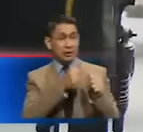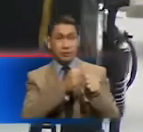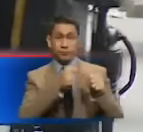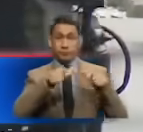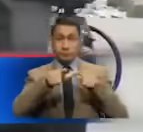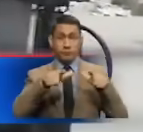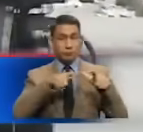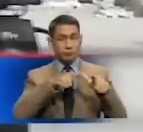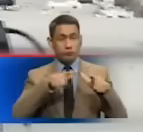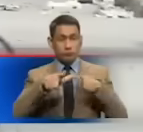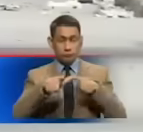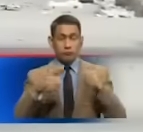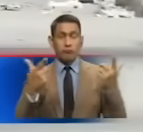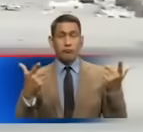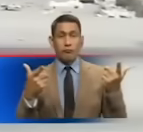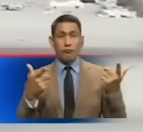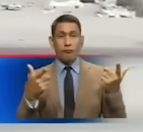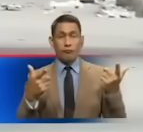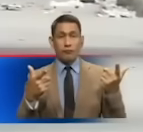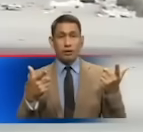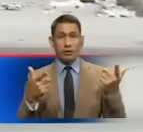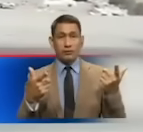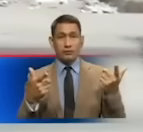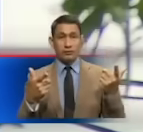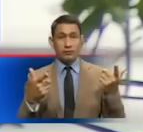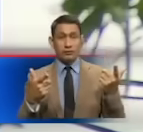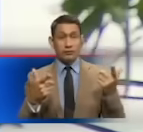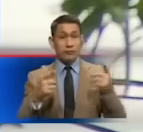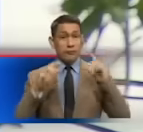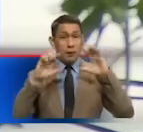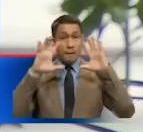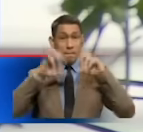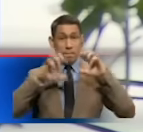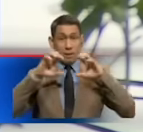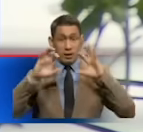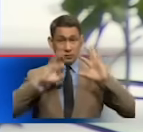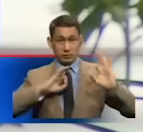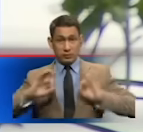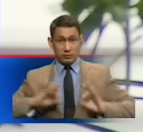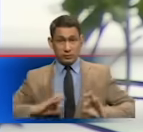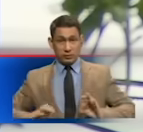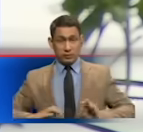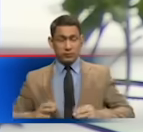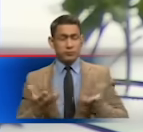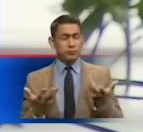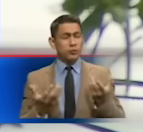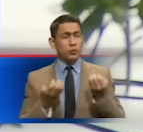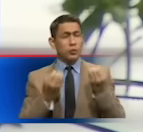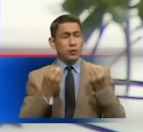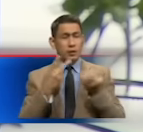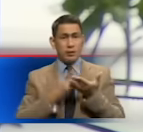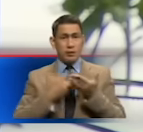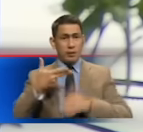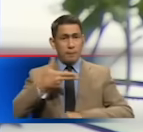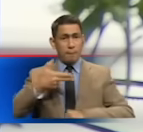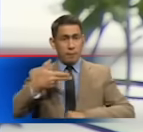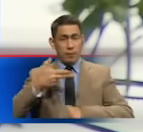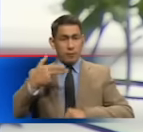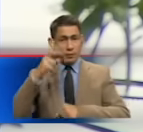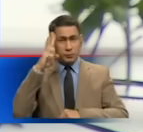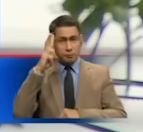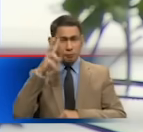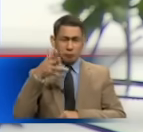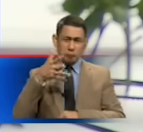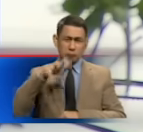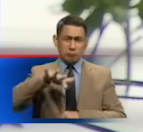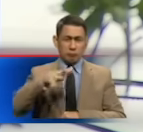donde el vecino acá atrás, allá también al perro le dispararon, le pasó la casa todo. Una consulta, ¿cuántas veces dispararon los sujetos contra usted? Siquiera